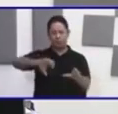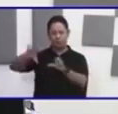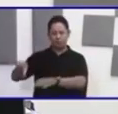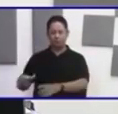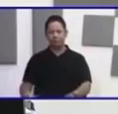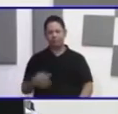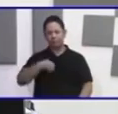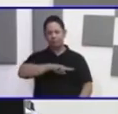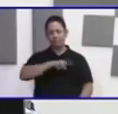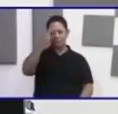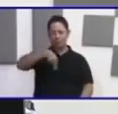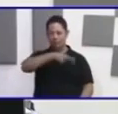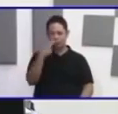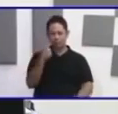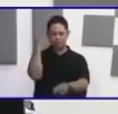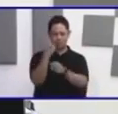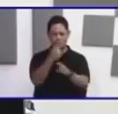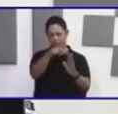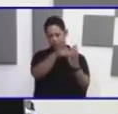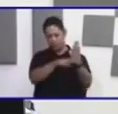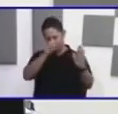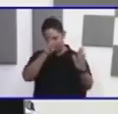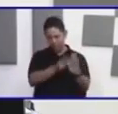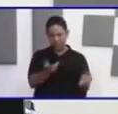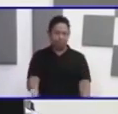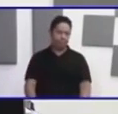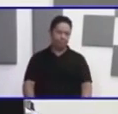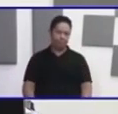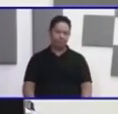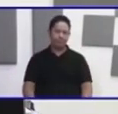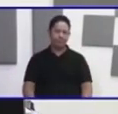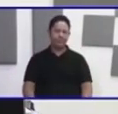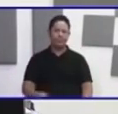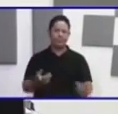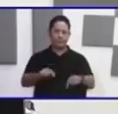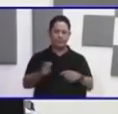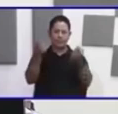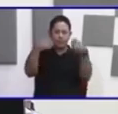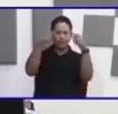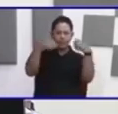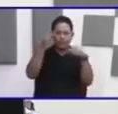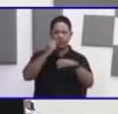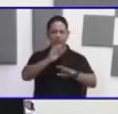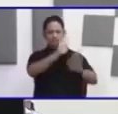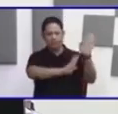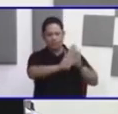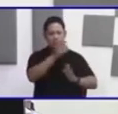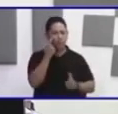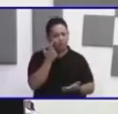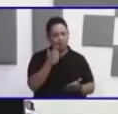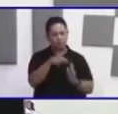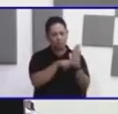compromiso es cumplir y hacer cumplir las normas también a través de actividades de campañas de prevención que las hemos hecho, no solamente en el